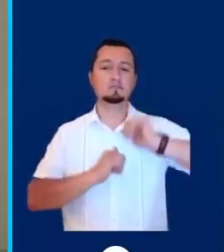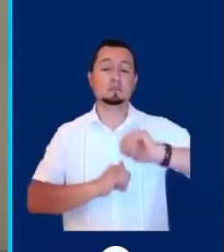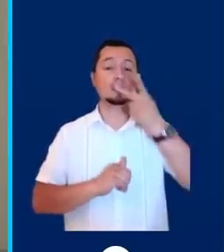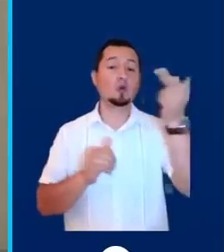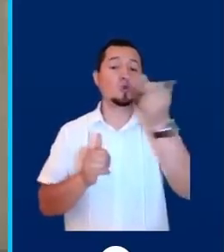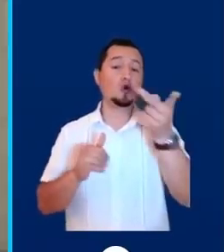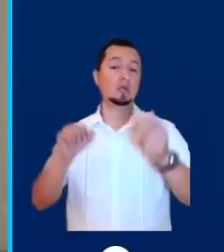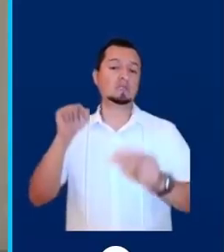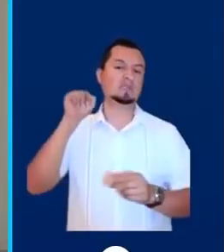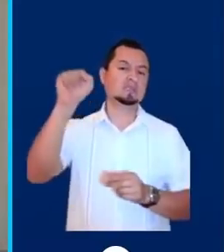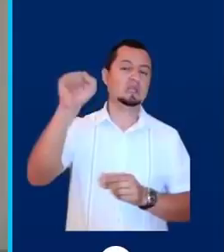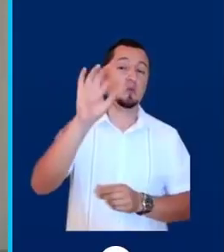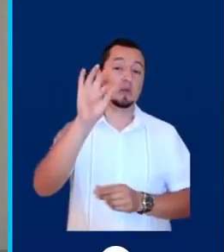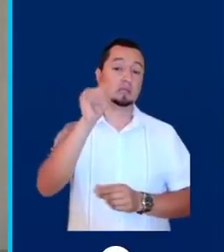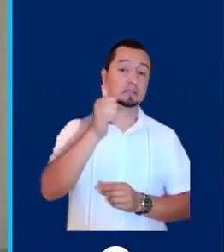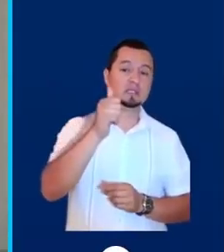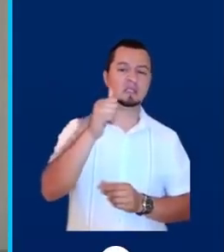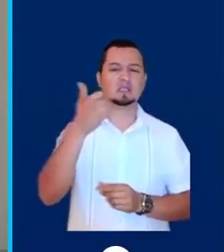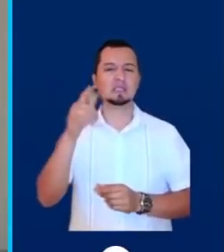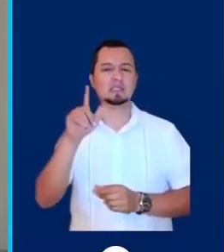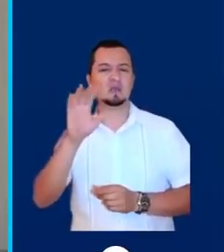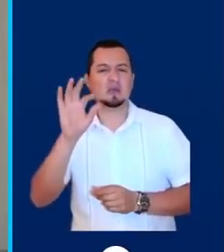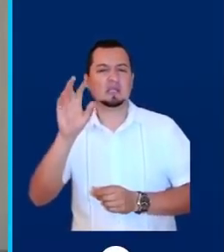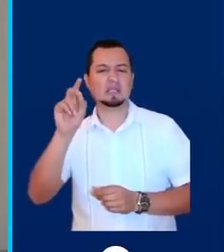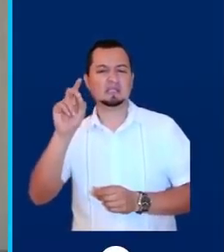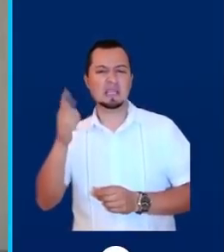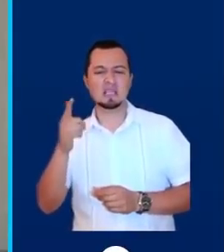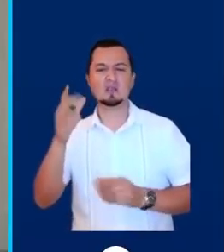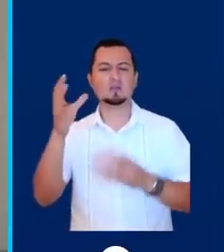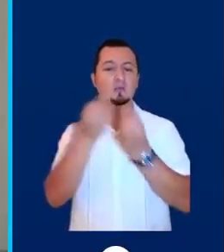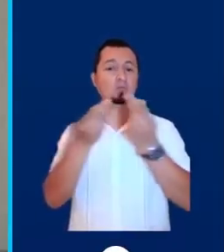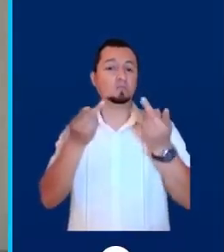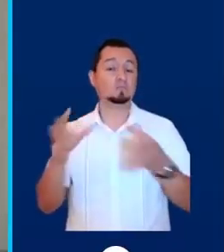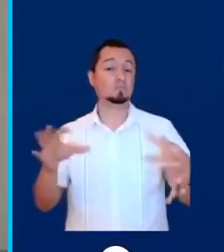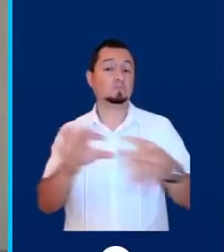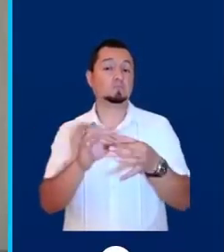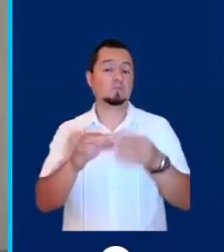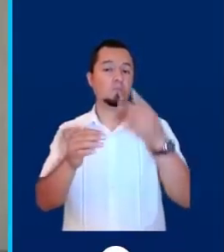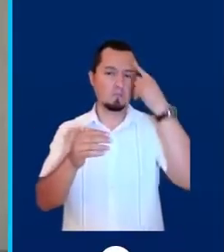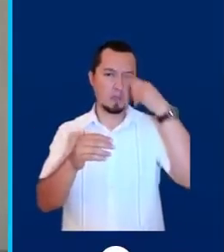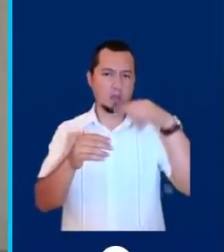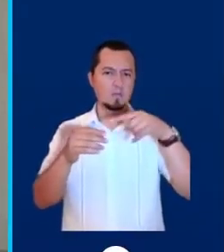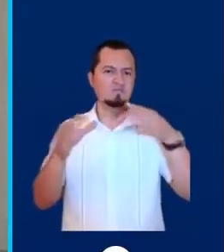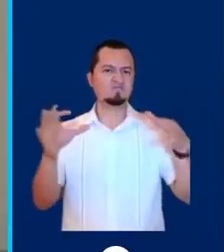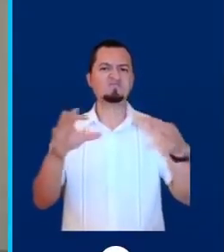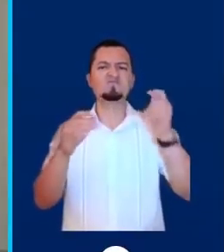sección 16 y 47 respectivamente del Sindicato de Maestros en nuestro estado.